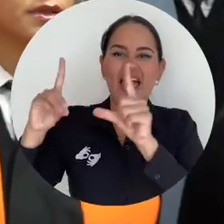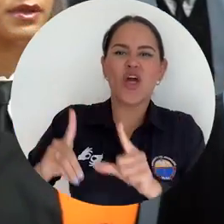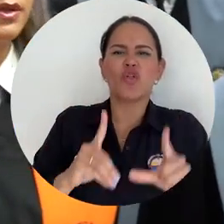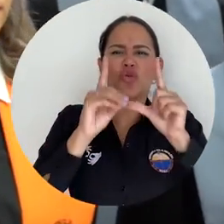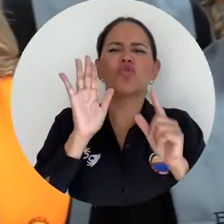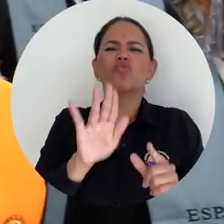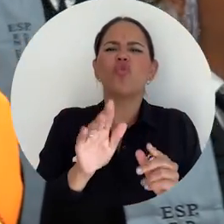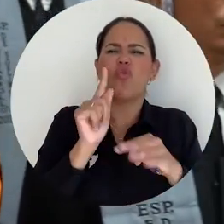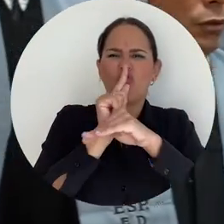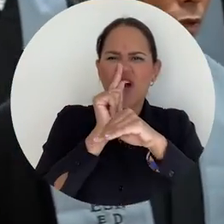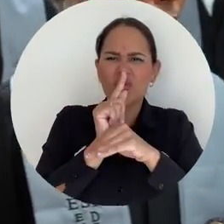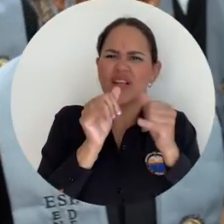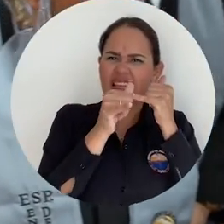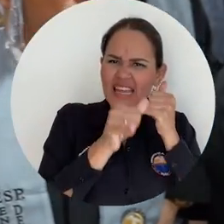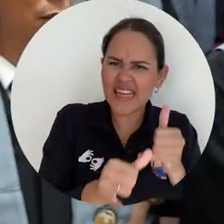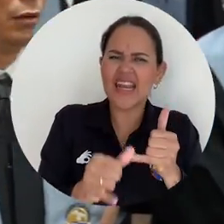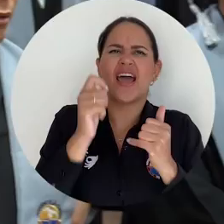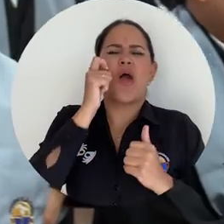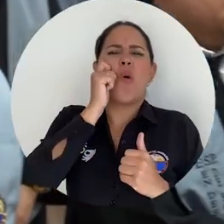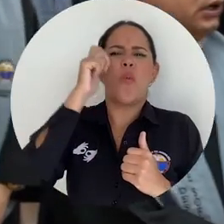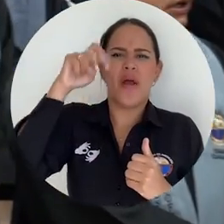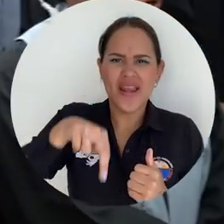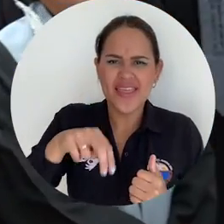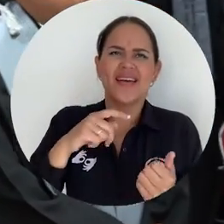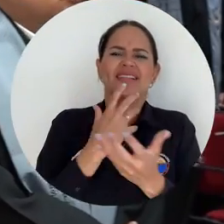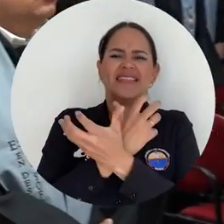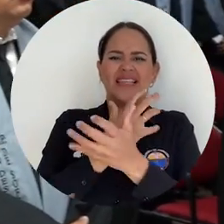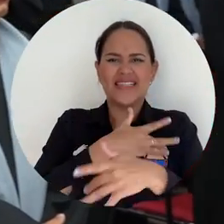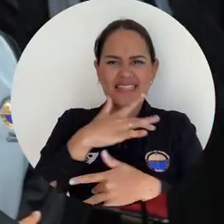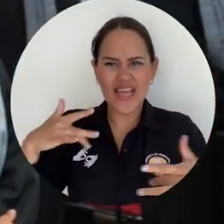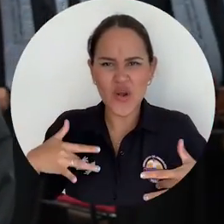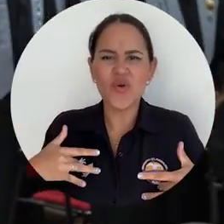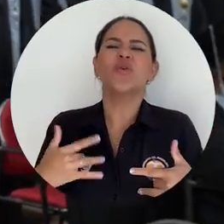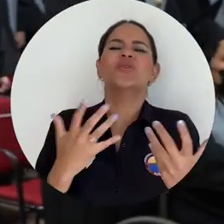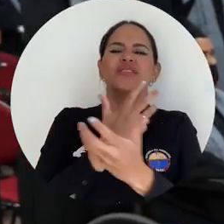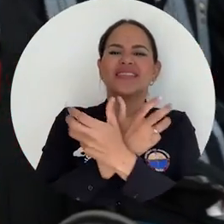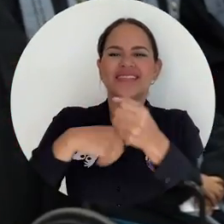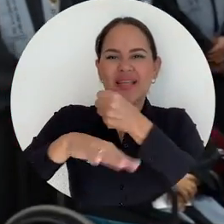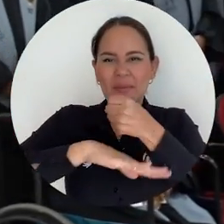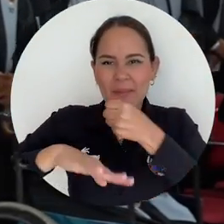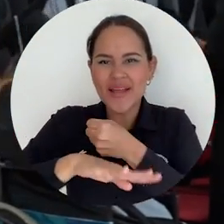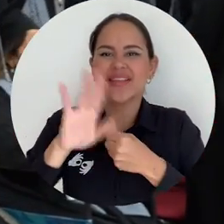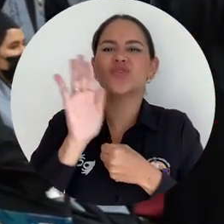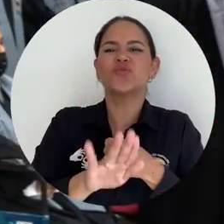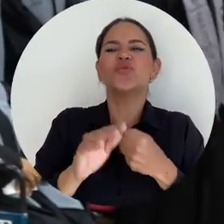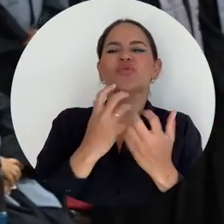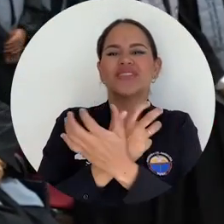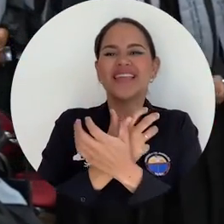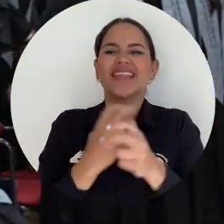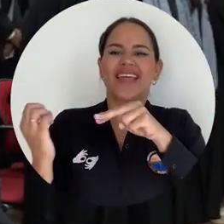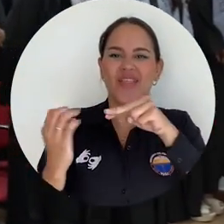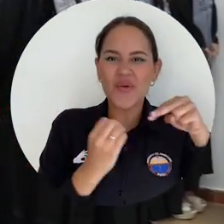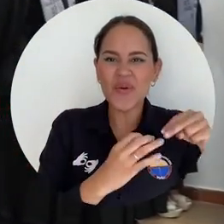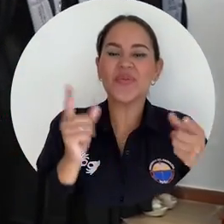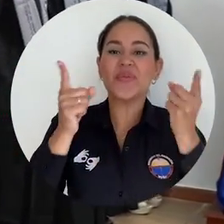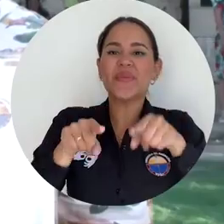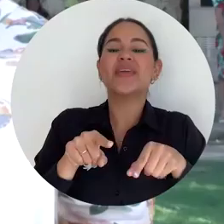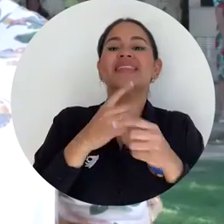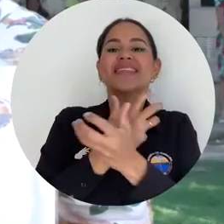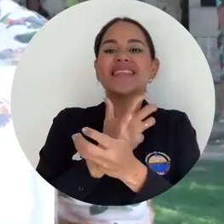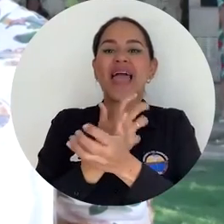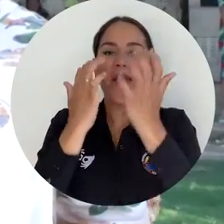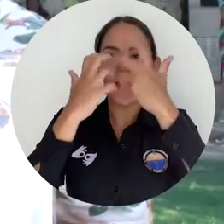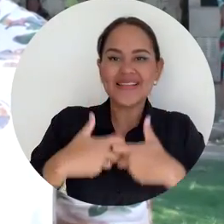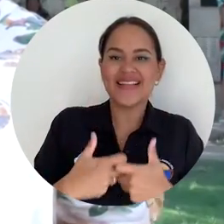facultades de ingeniería humanidades ciencias de la salud ciencias ciencias de la educación y ciencias empresariales y económicas